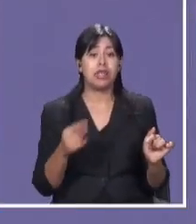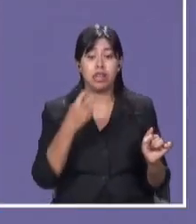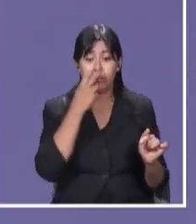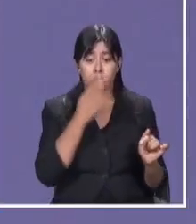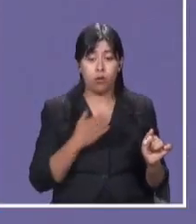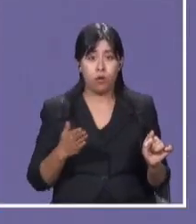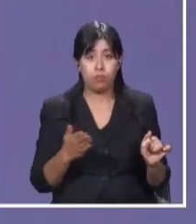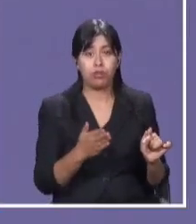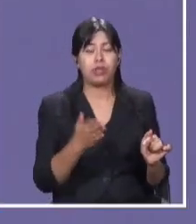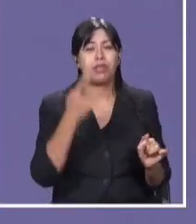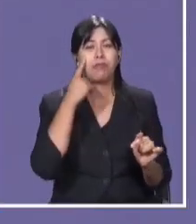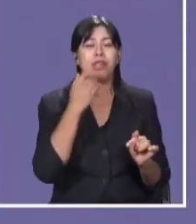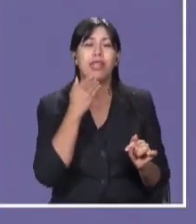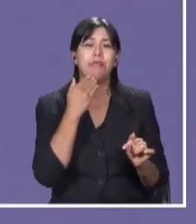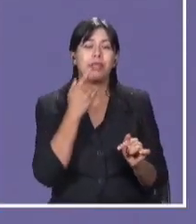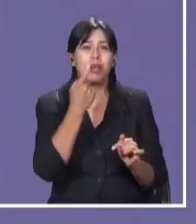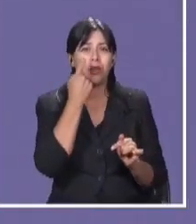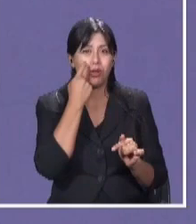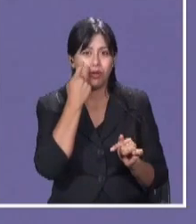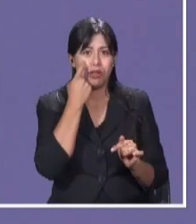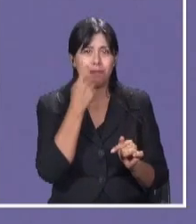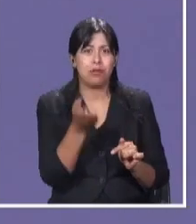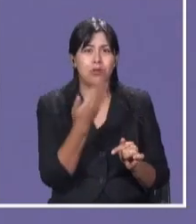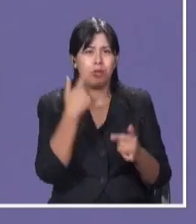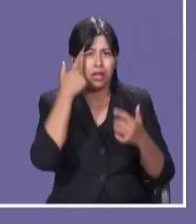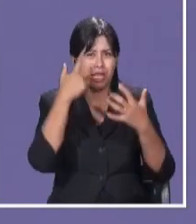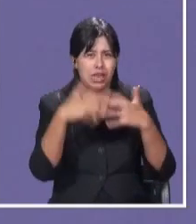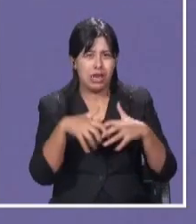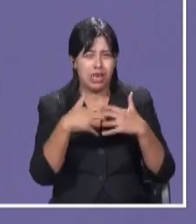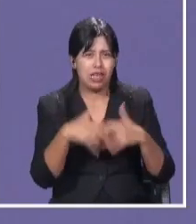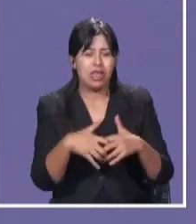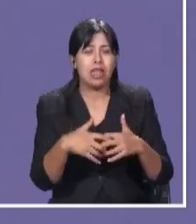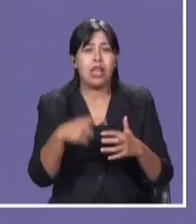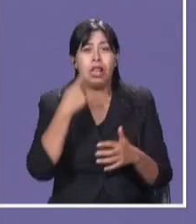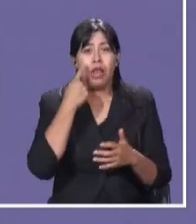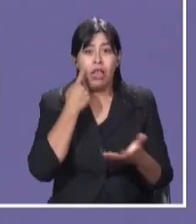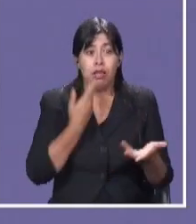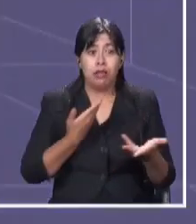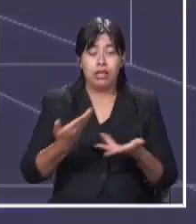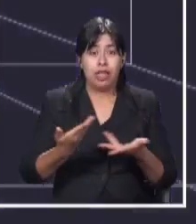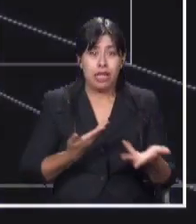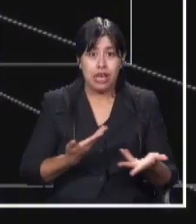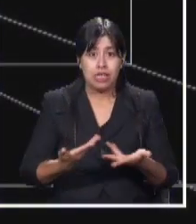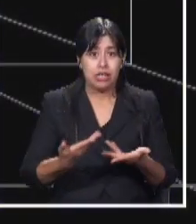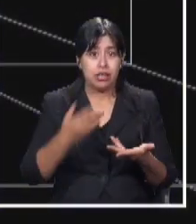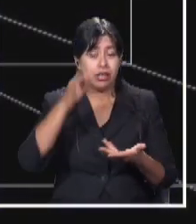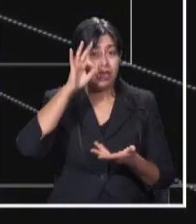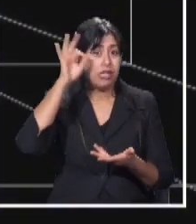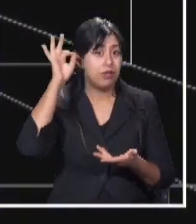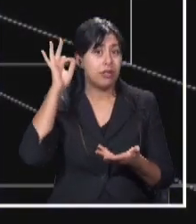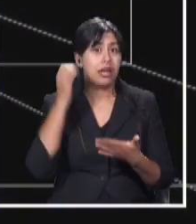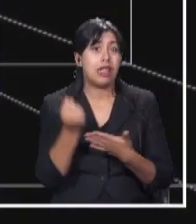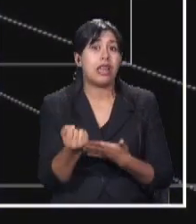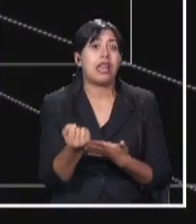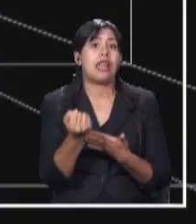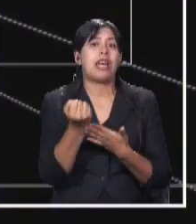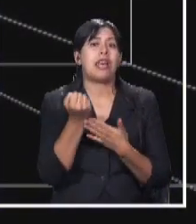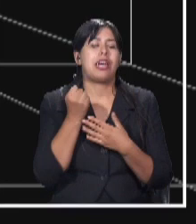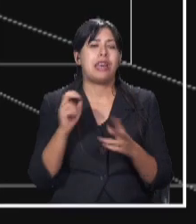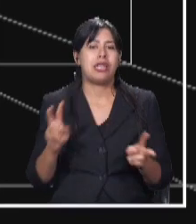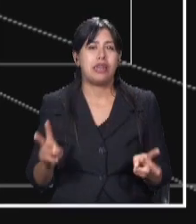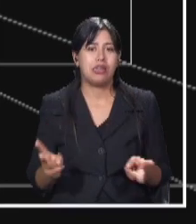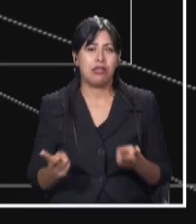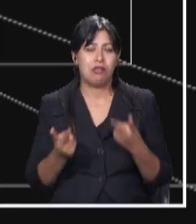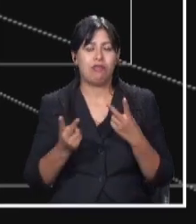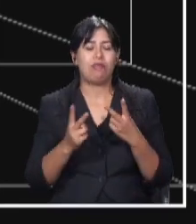cómo el conocimiento de nuestro cerebro, el conocimiento de nuestra interacción neuronal puede inspirar algoritmos